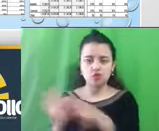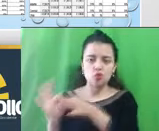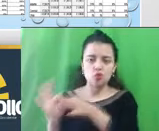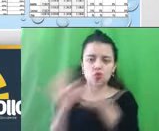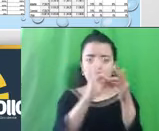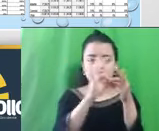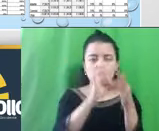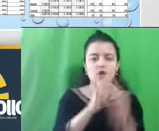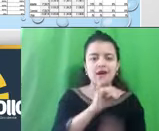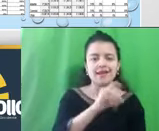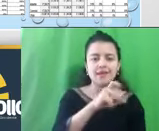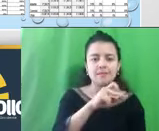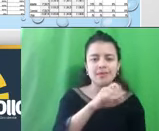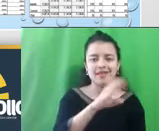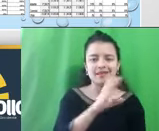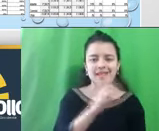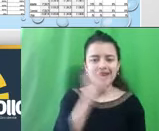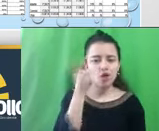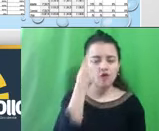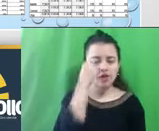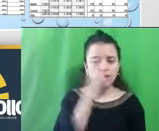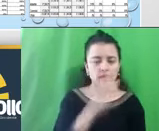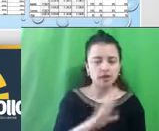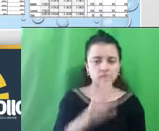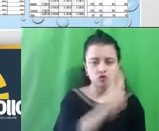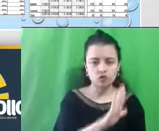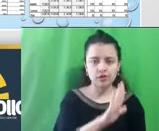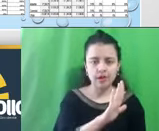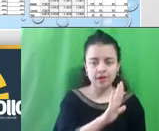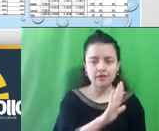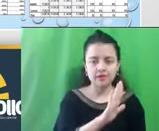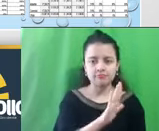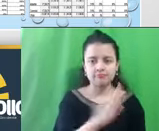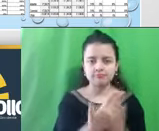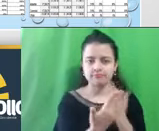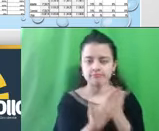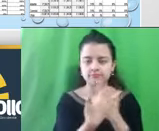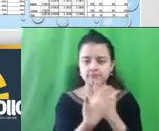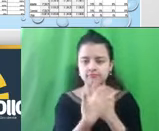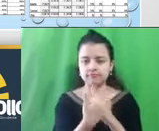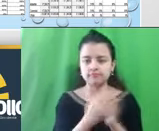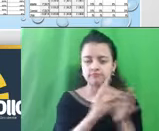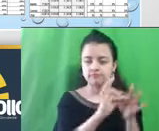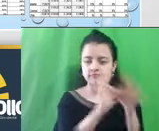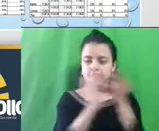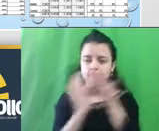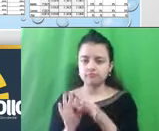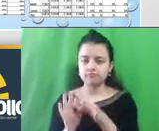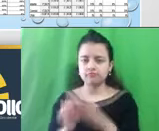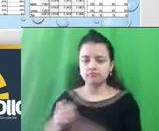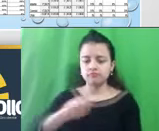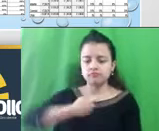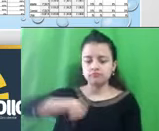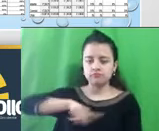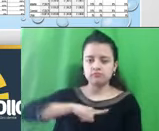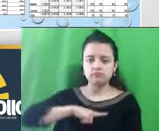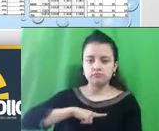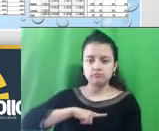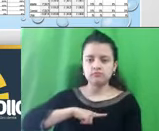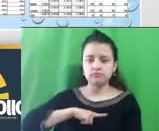acuerdo a las estadísticas que tiene la empresa y la empresa cuenta con un asesor